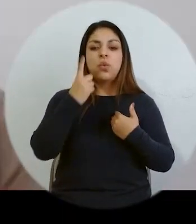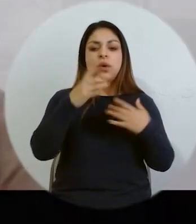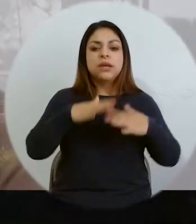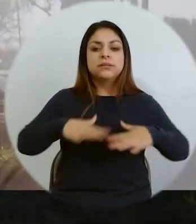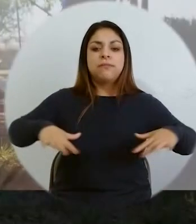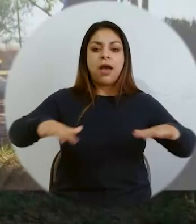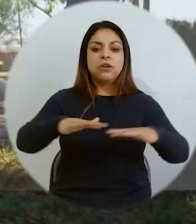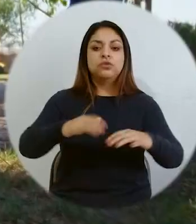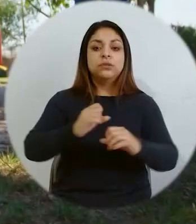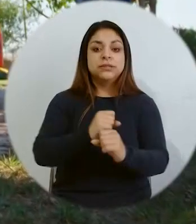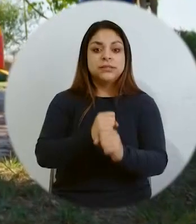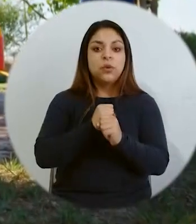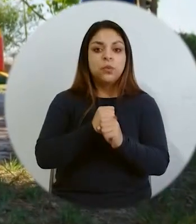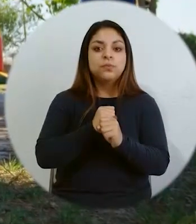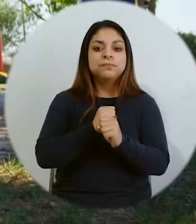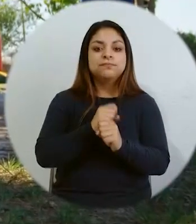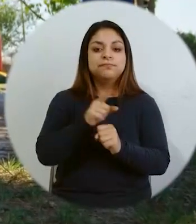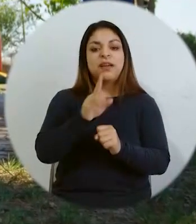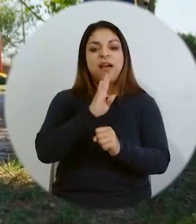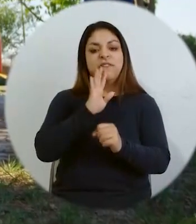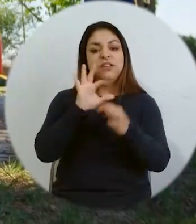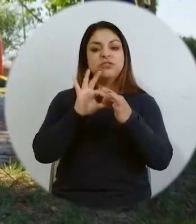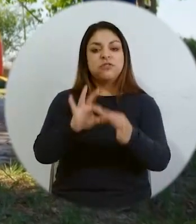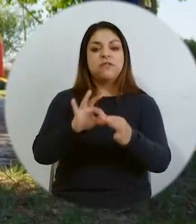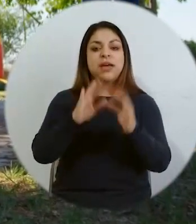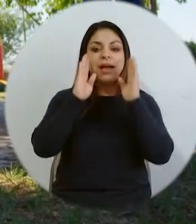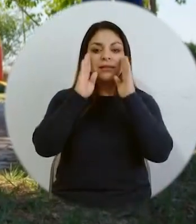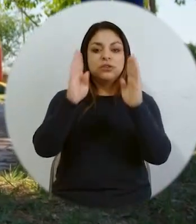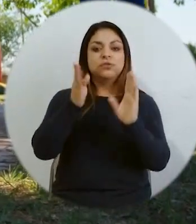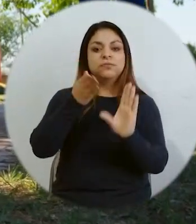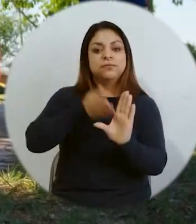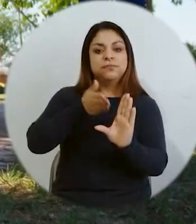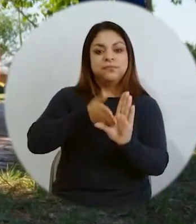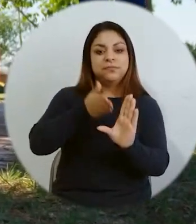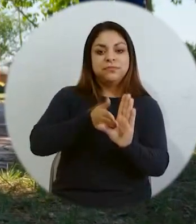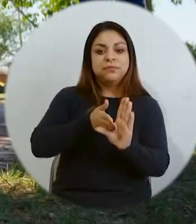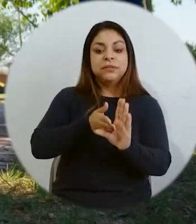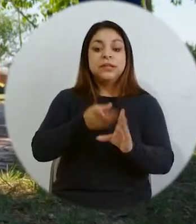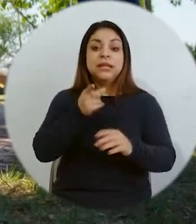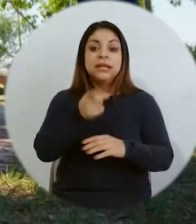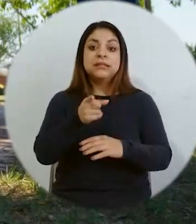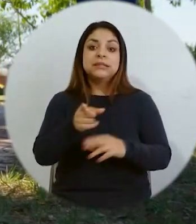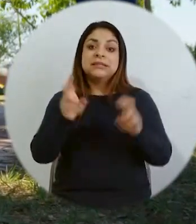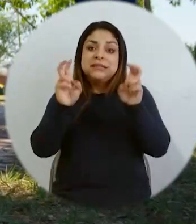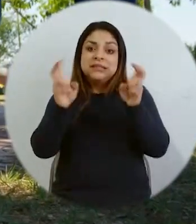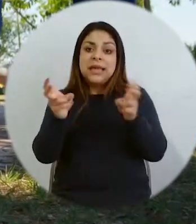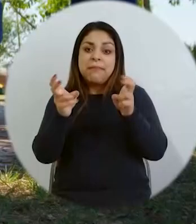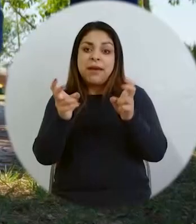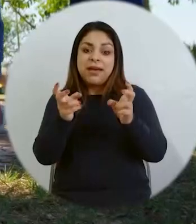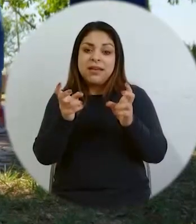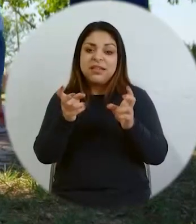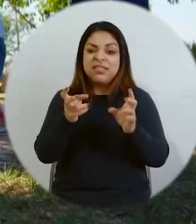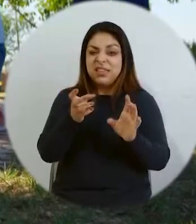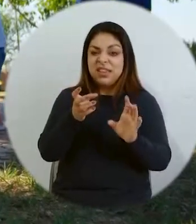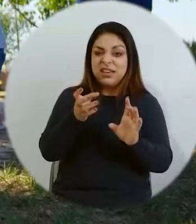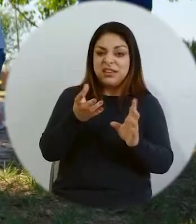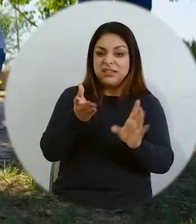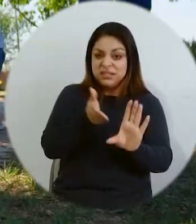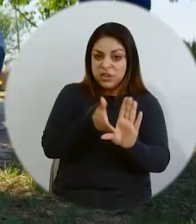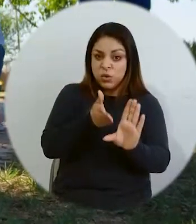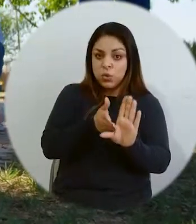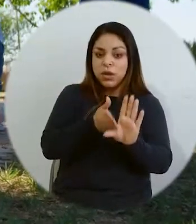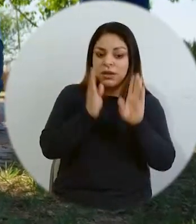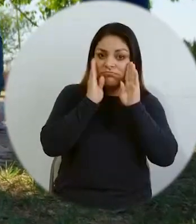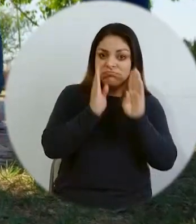cuando identificamos asuntos de protección, sea por agresiones, por negligencia, sea por violencia entre